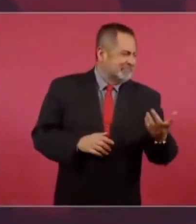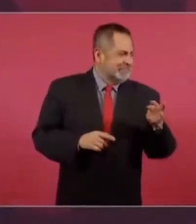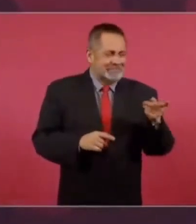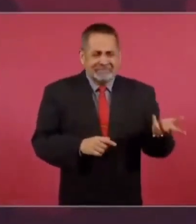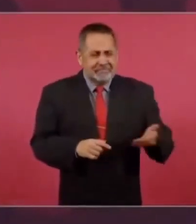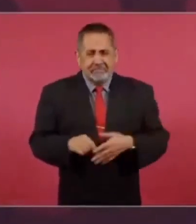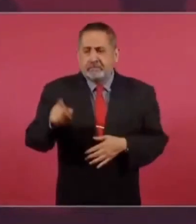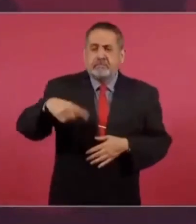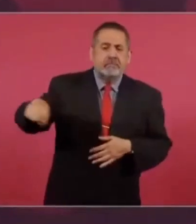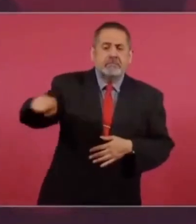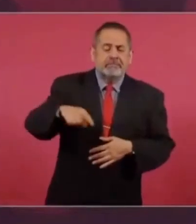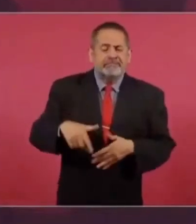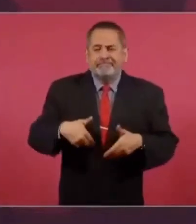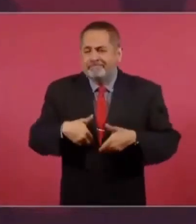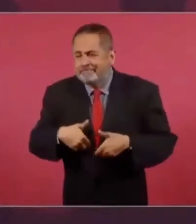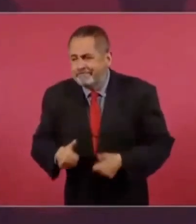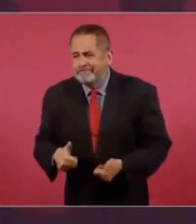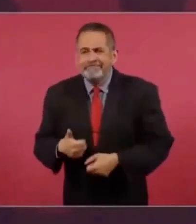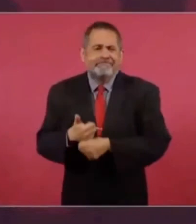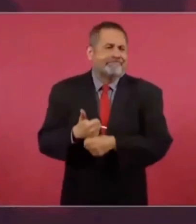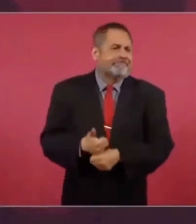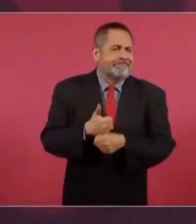de hambre,